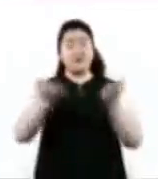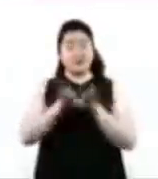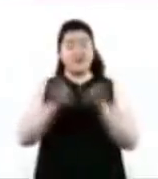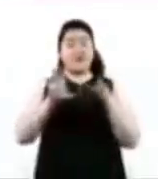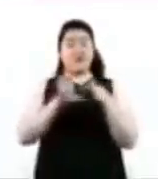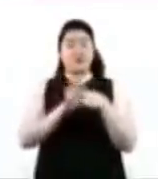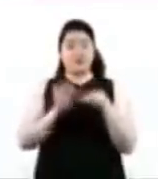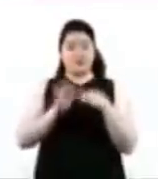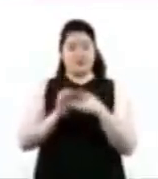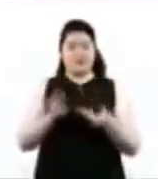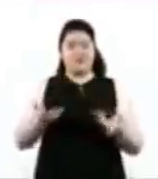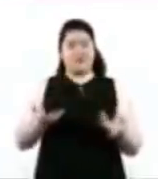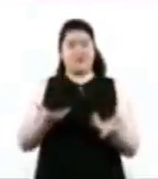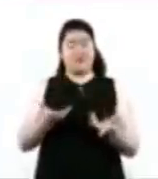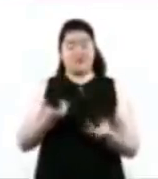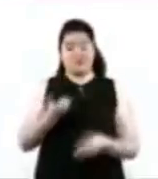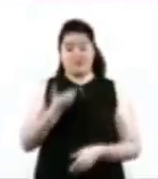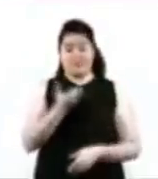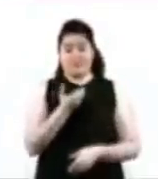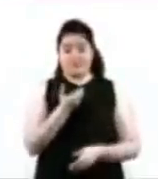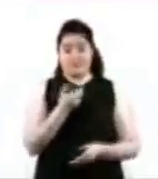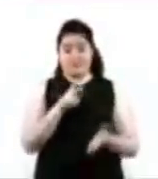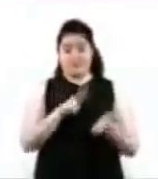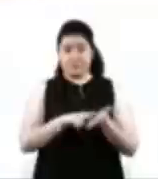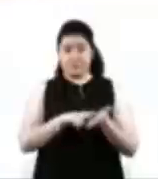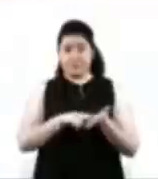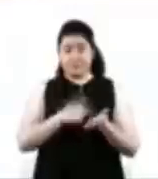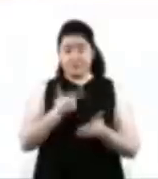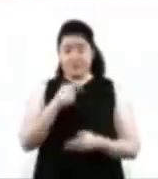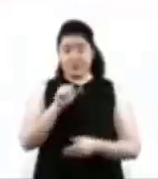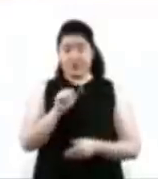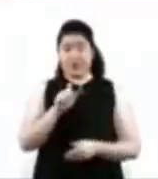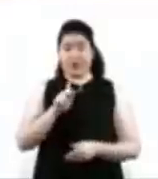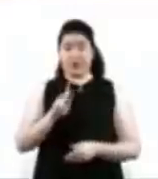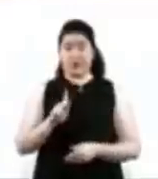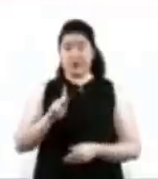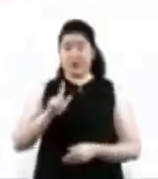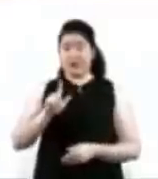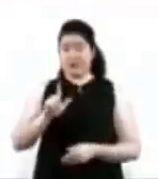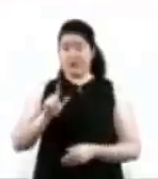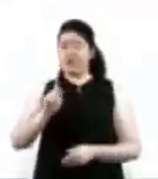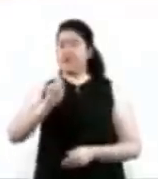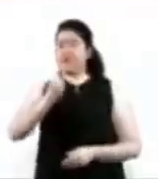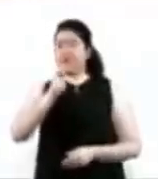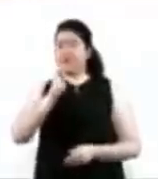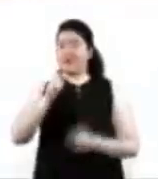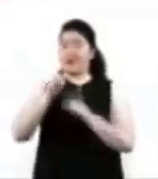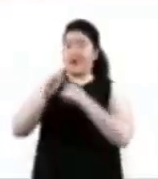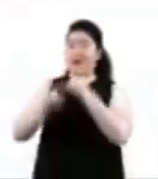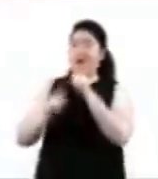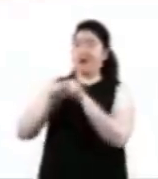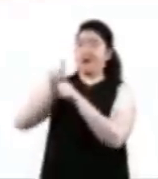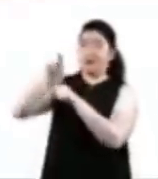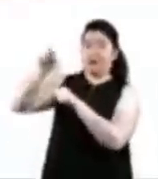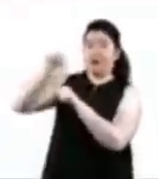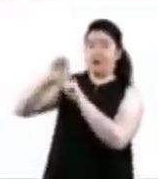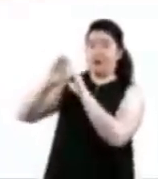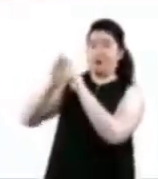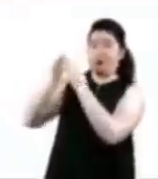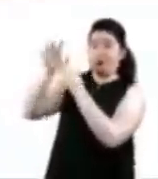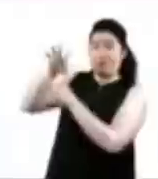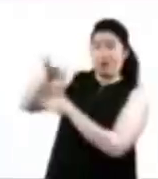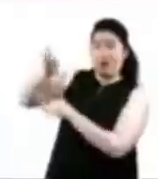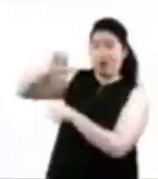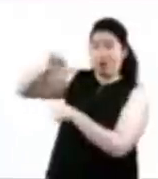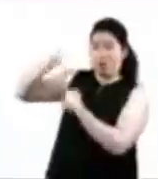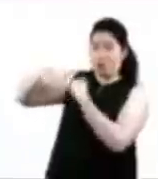mencionar que el precio del gas LP está referenciado a precios internacionales. Entonces, ese es el motivo por el